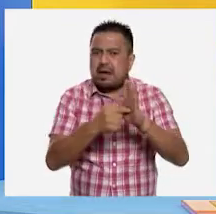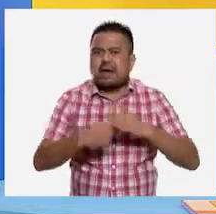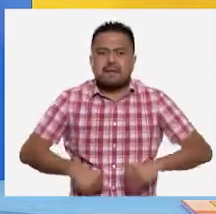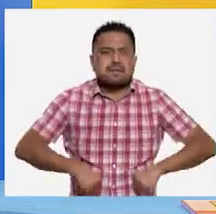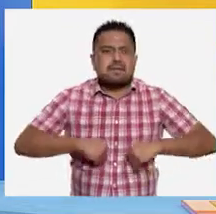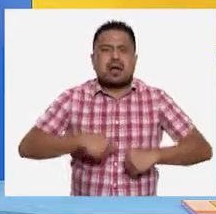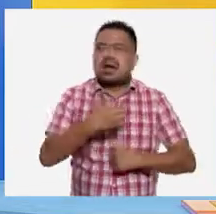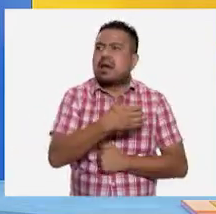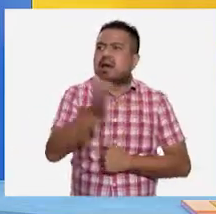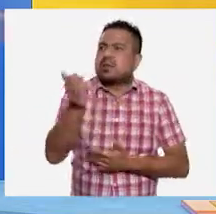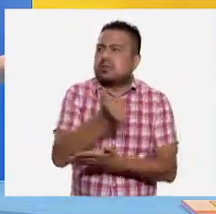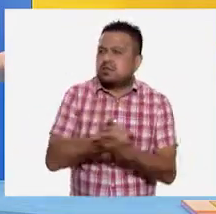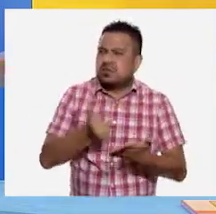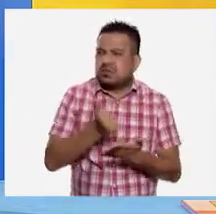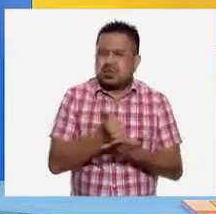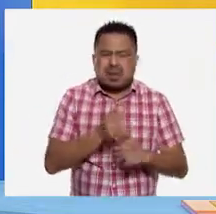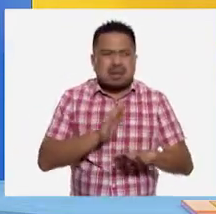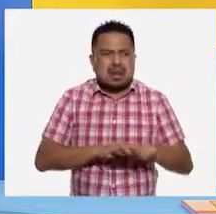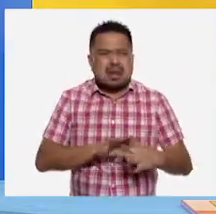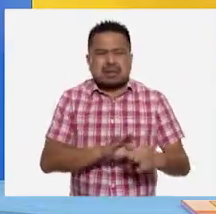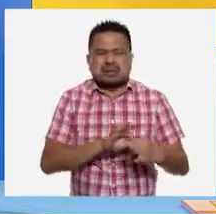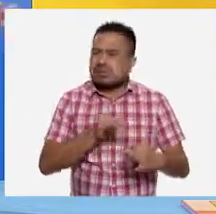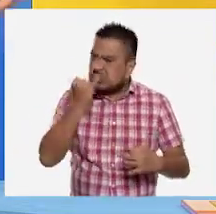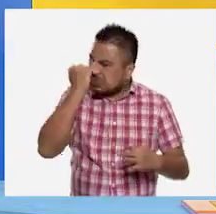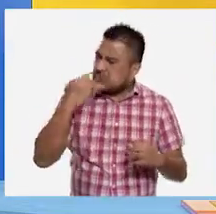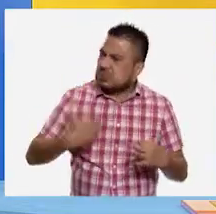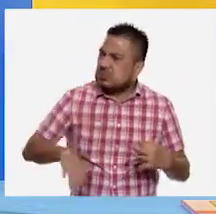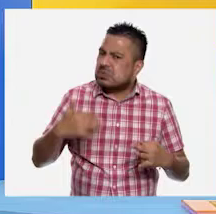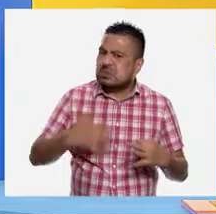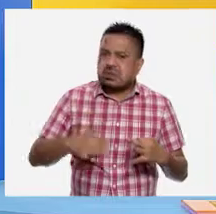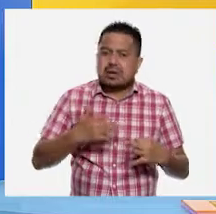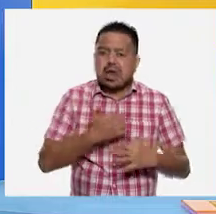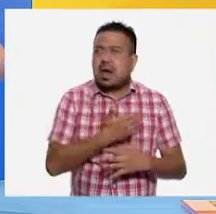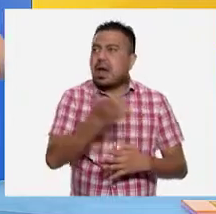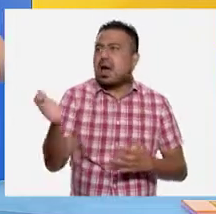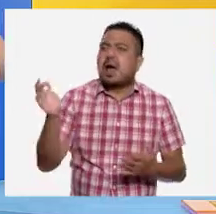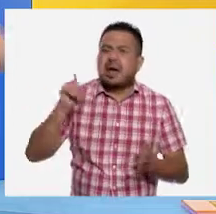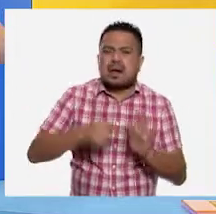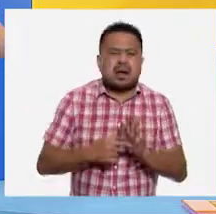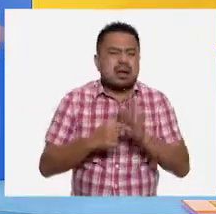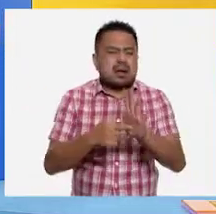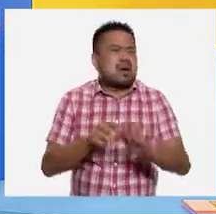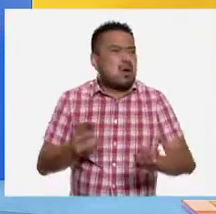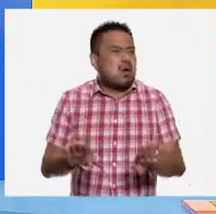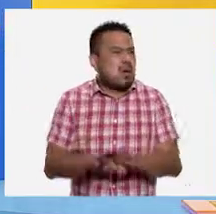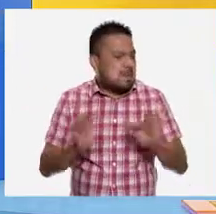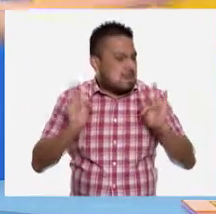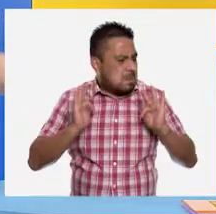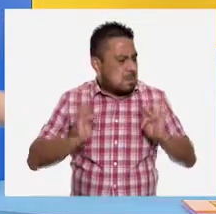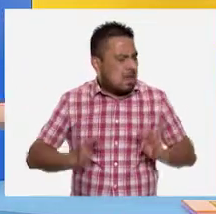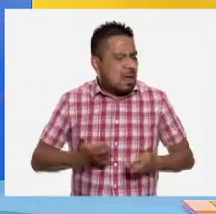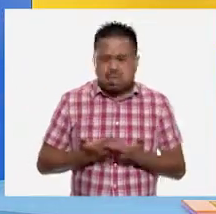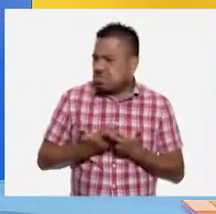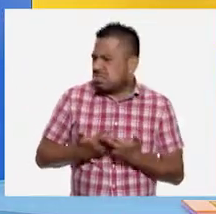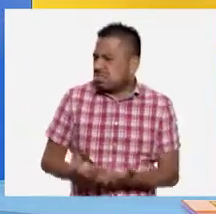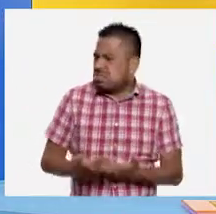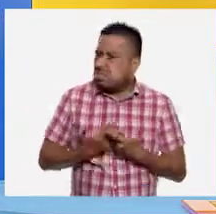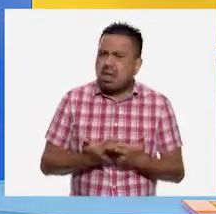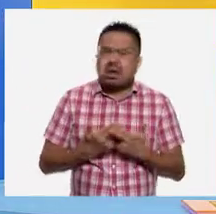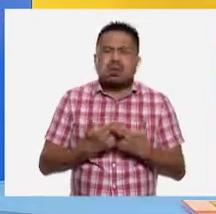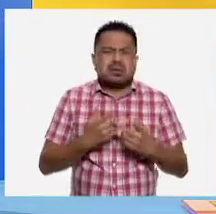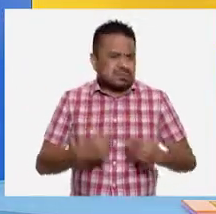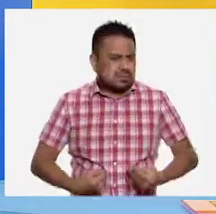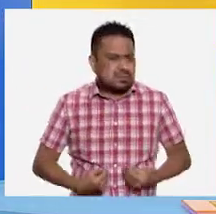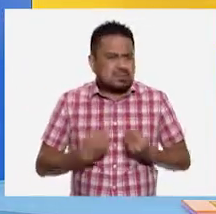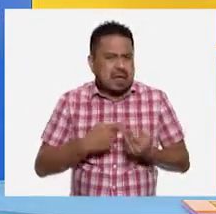campo y la ciudad estaba muy idealizada. El campo se mostraba como un lugar de tranquilidad y abundancia, en el que